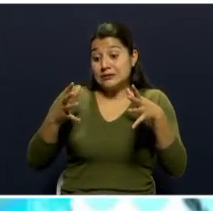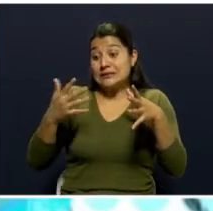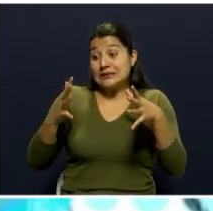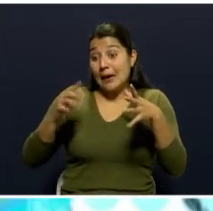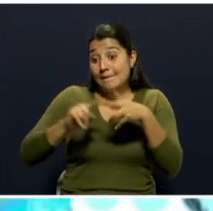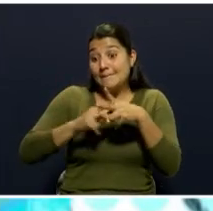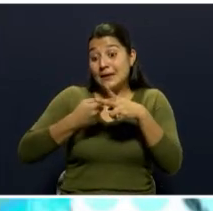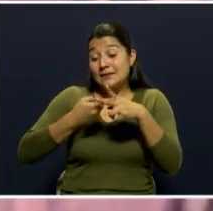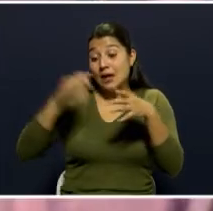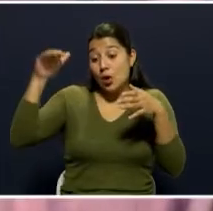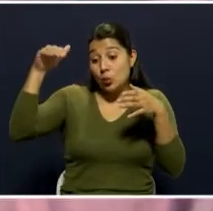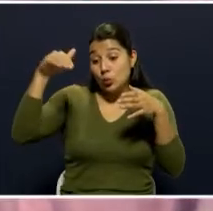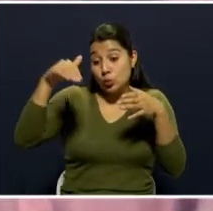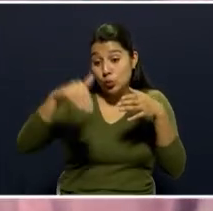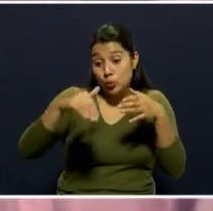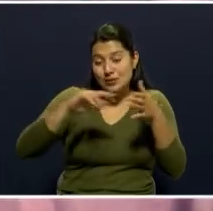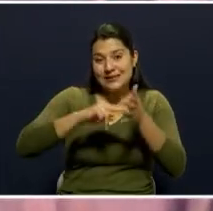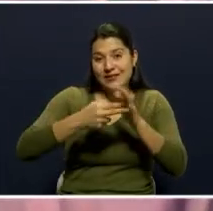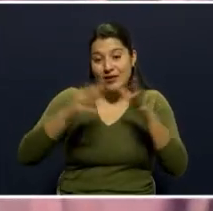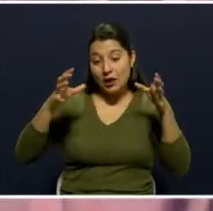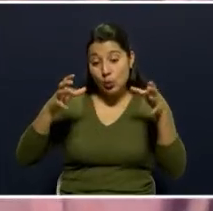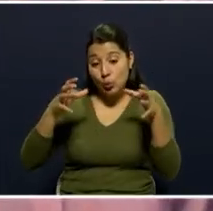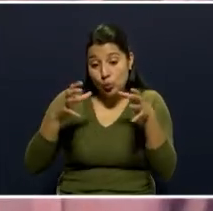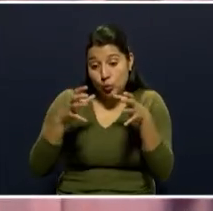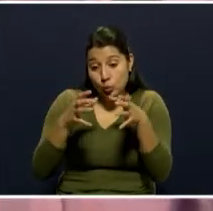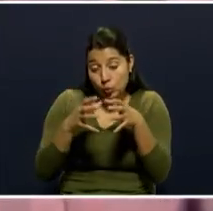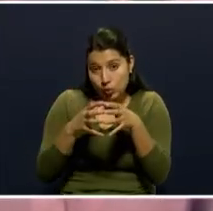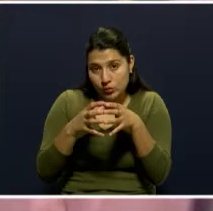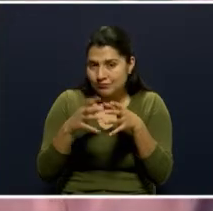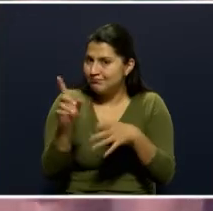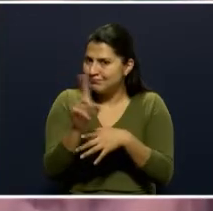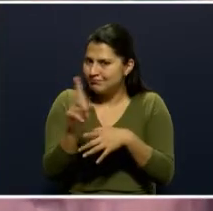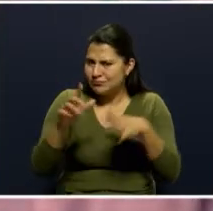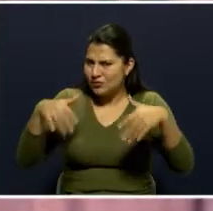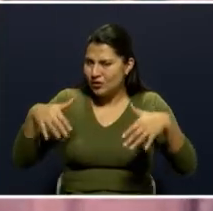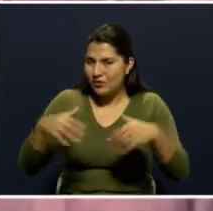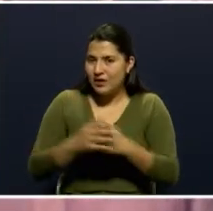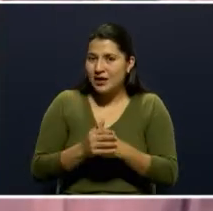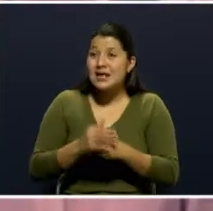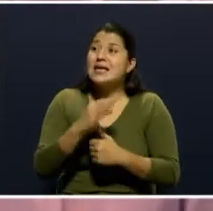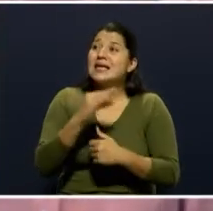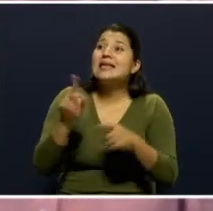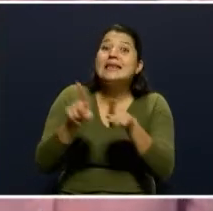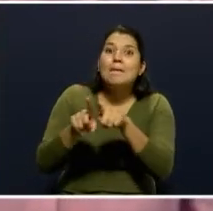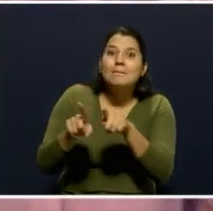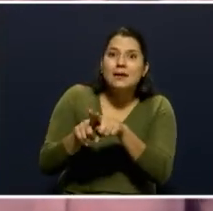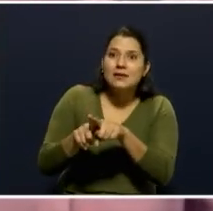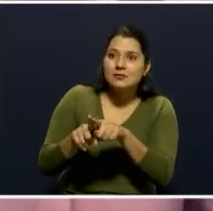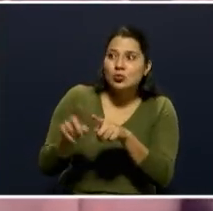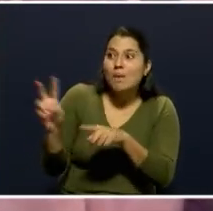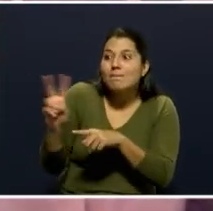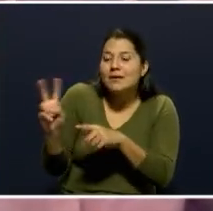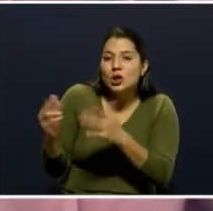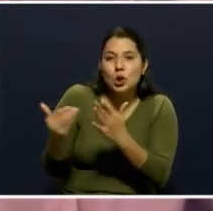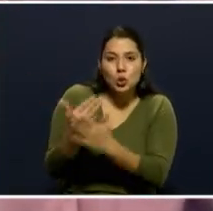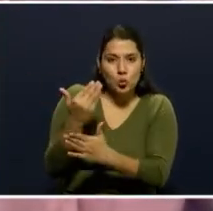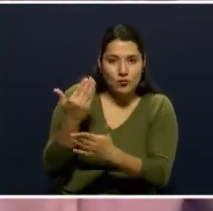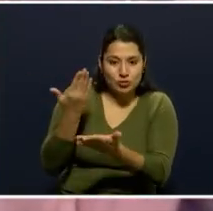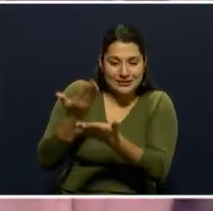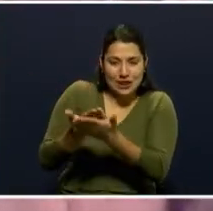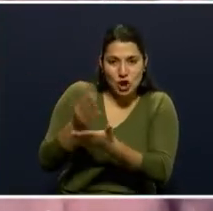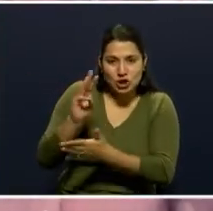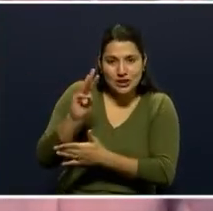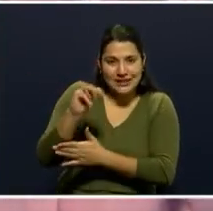tenemos muy poco tiempo de conocer al virus, sino que además somos una población virgen ante este virus. Llegó el 6 de